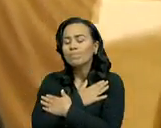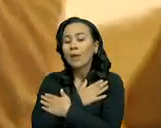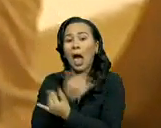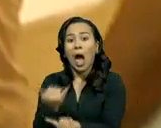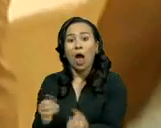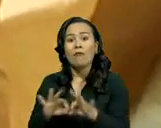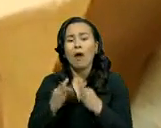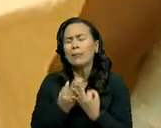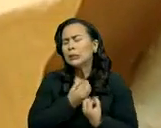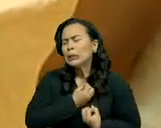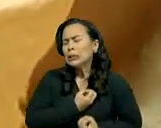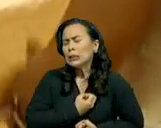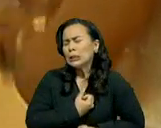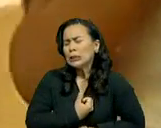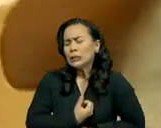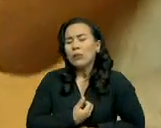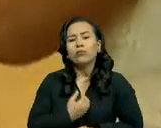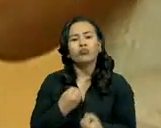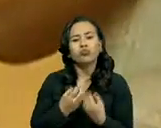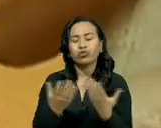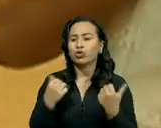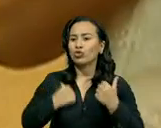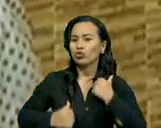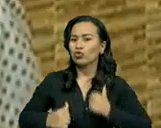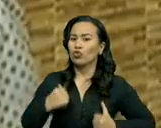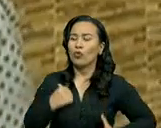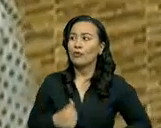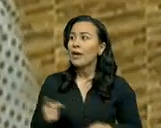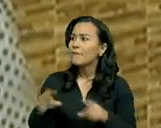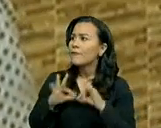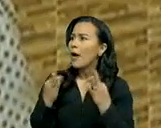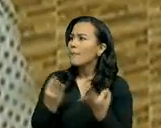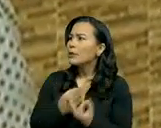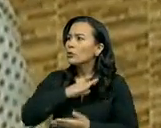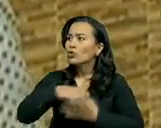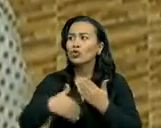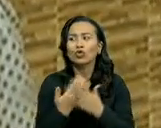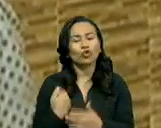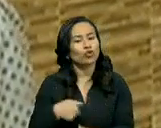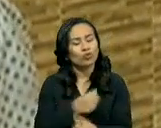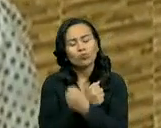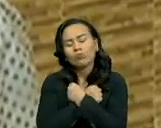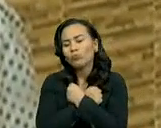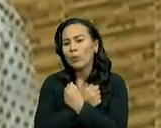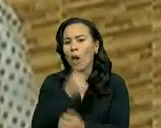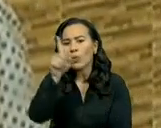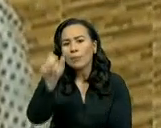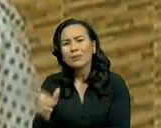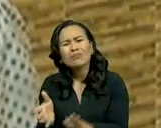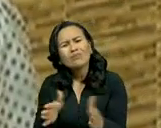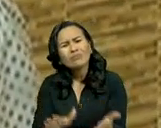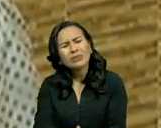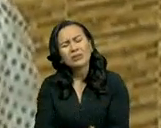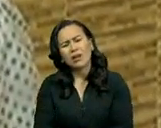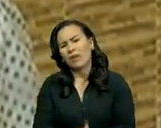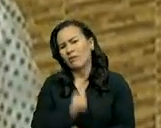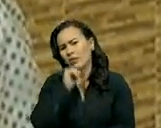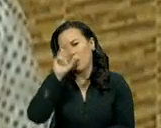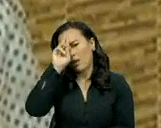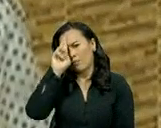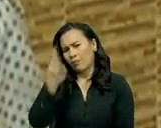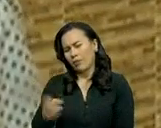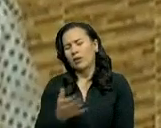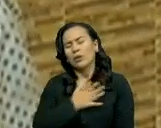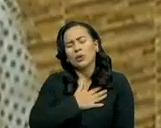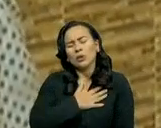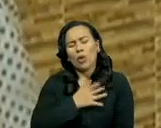familia tan honesta, una familia tan querida por todos nosotros, dejar a un familiar sin un familiar? Así que es una persona